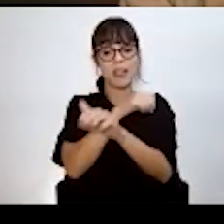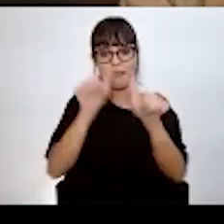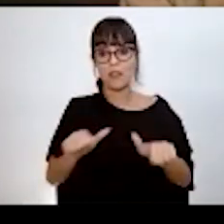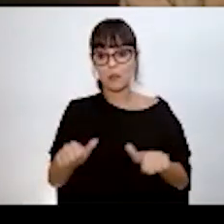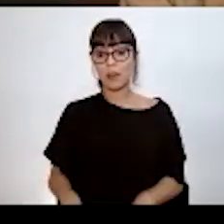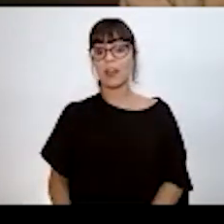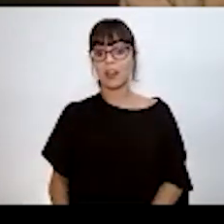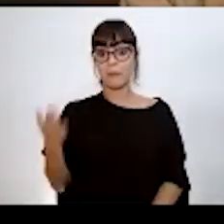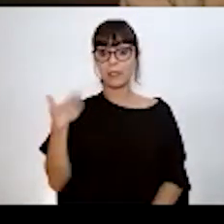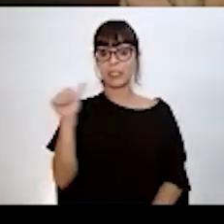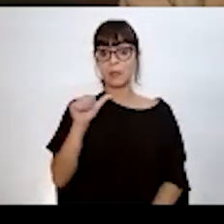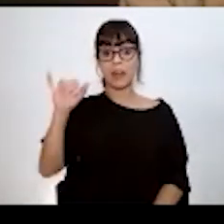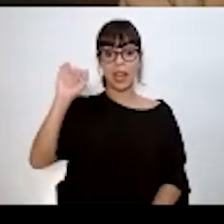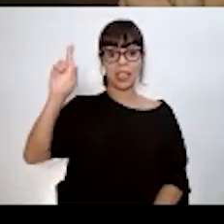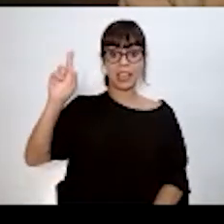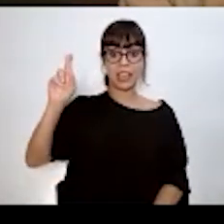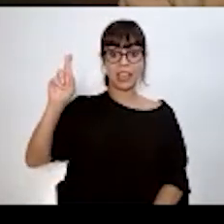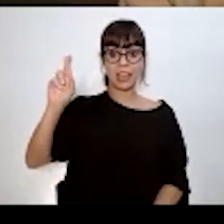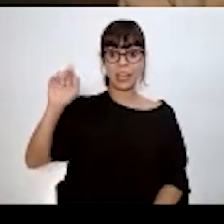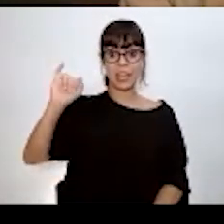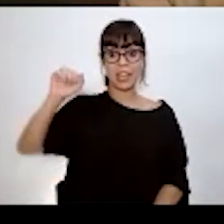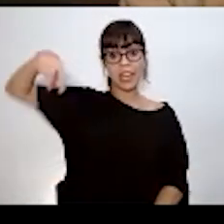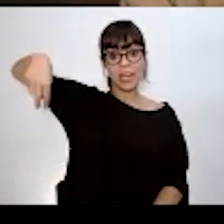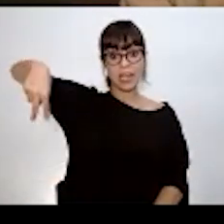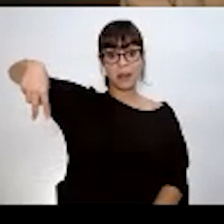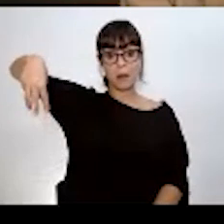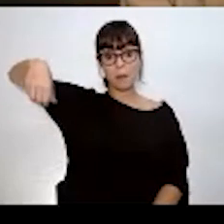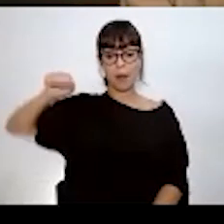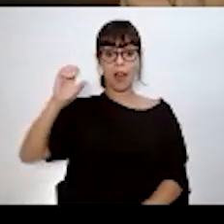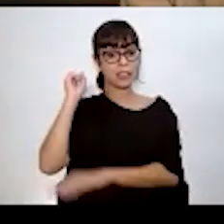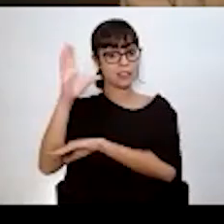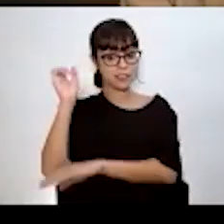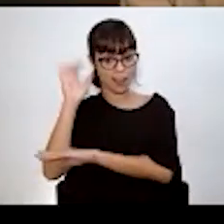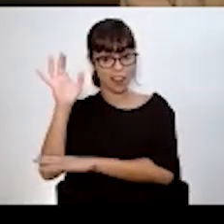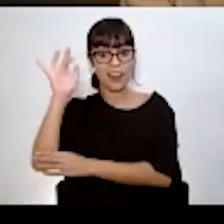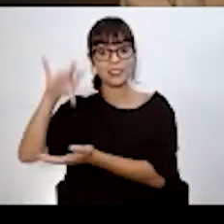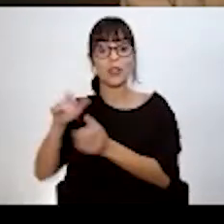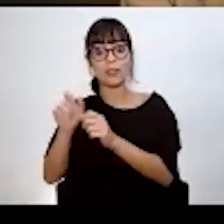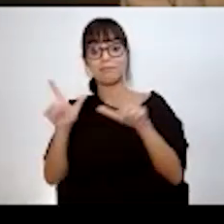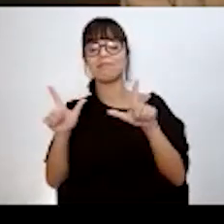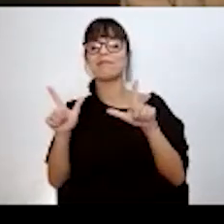nosotros aquí la semana pasada, aparte de decir que ha sido una conferencia sumamente interesante, que invita a la reflexión,